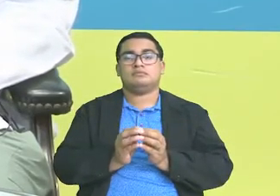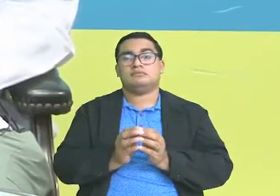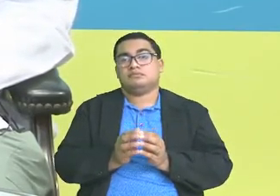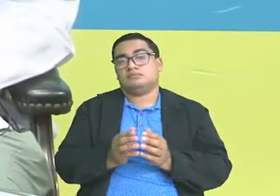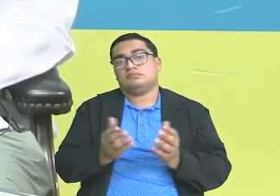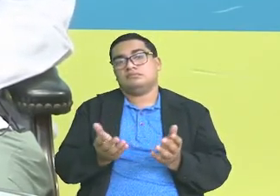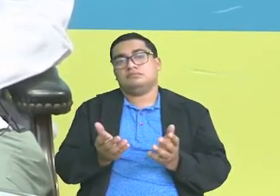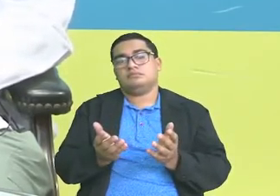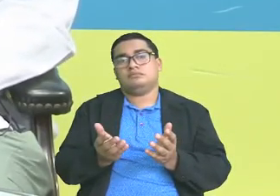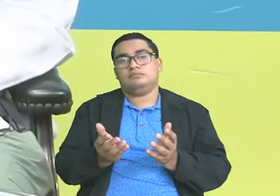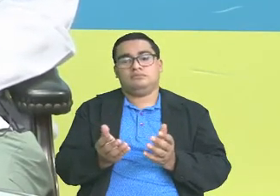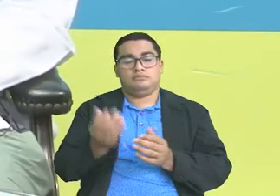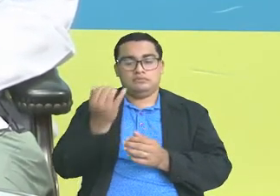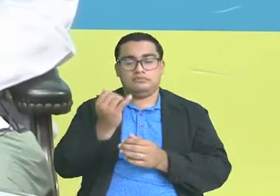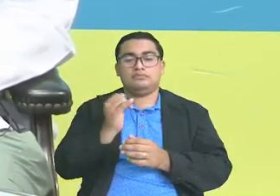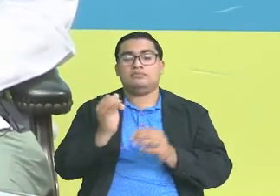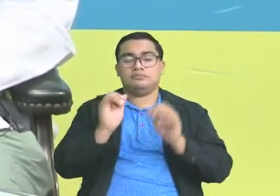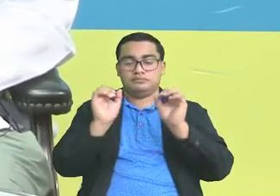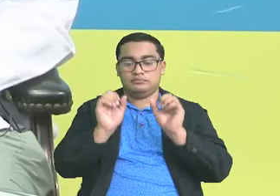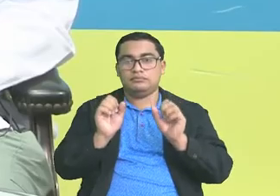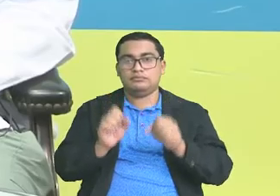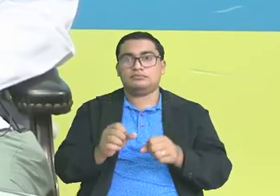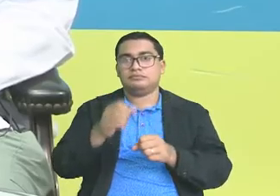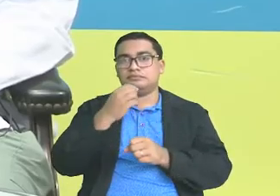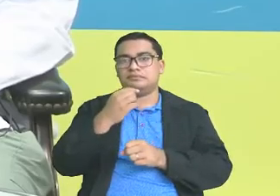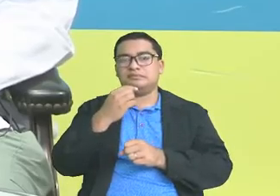Entonces, sí se puede tratar.